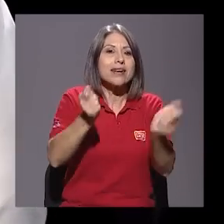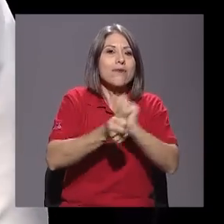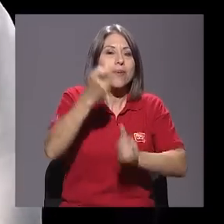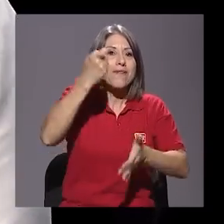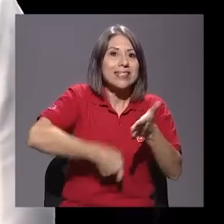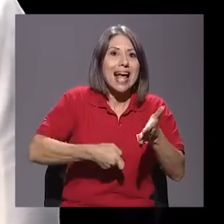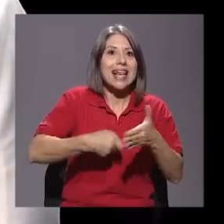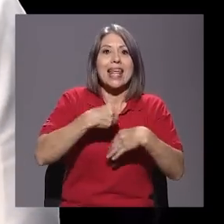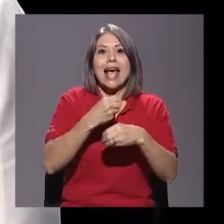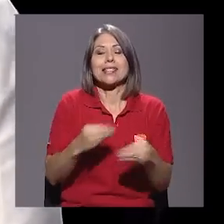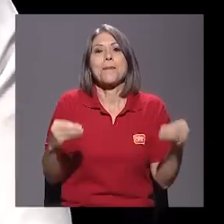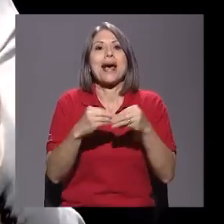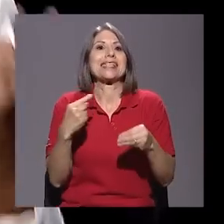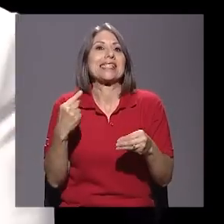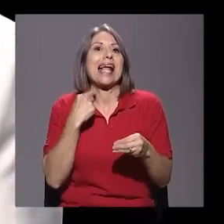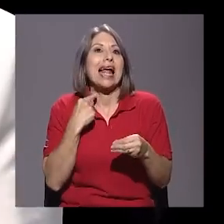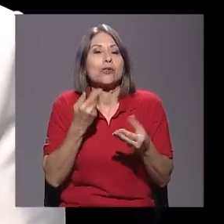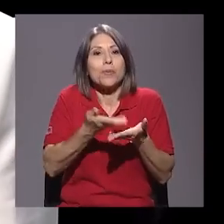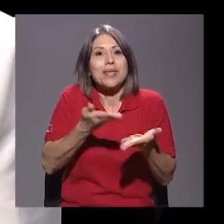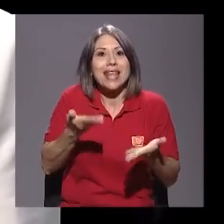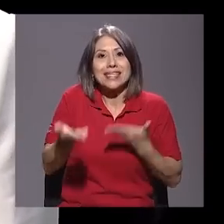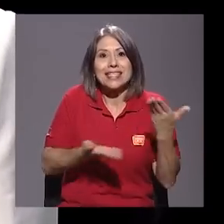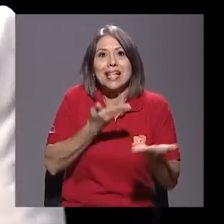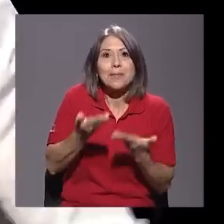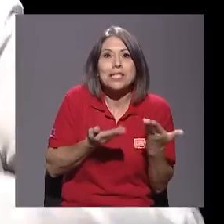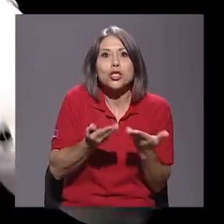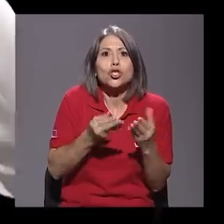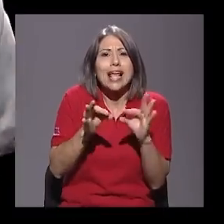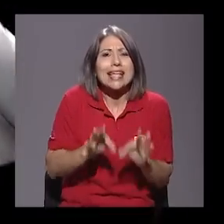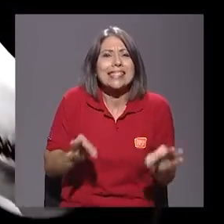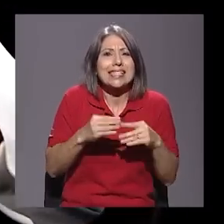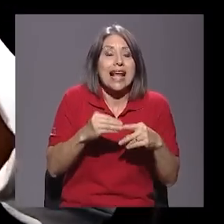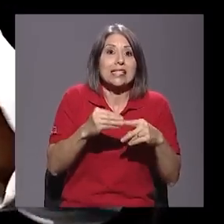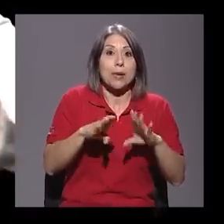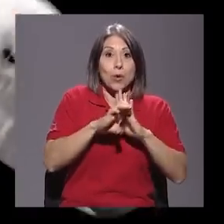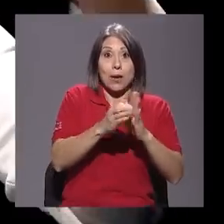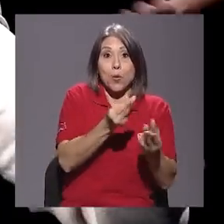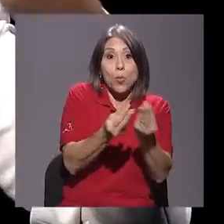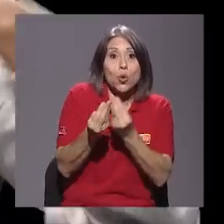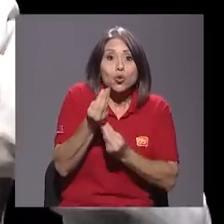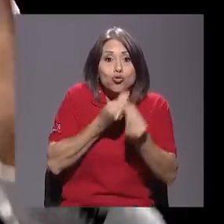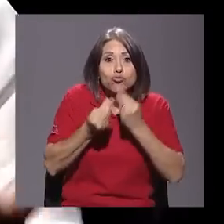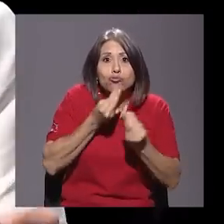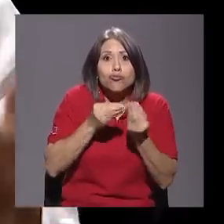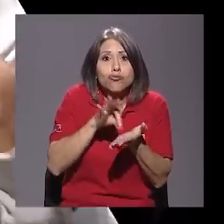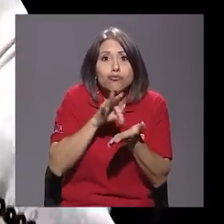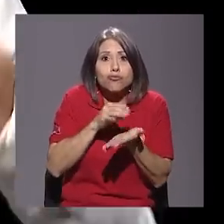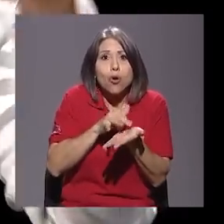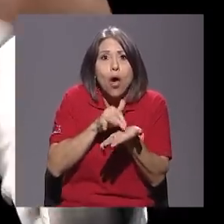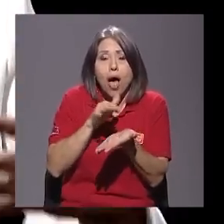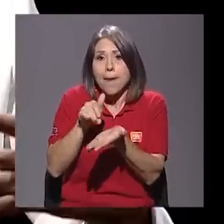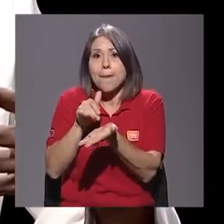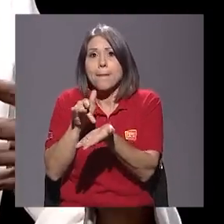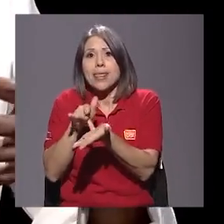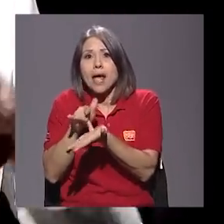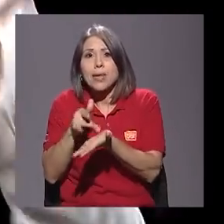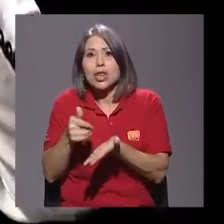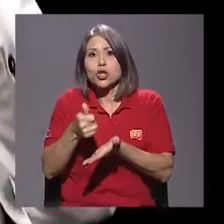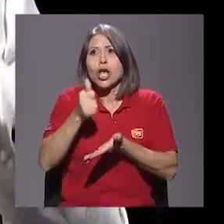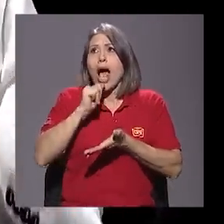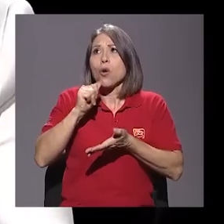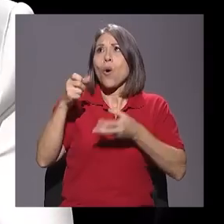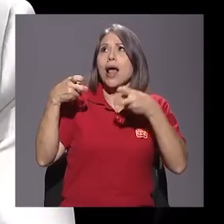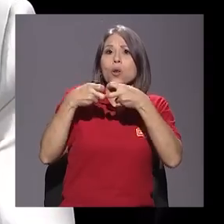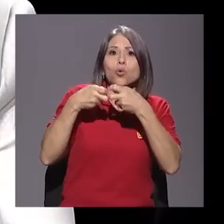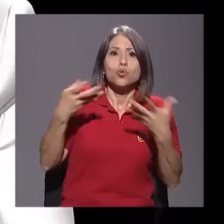más caros bienes y servicios esenciales como la canasta básica, el arroz y los frijoles, o los medicamentos o el agua o la luz. Tendríamos que estar caminando en la otra